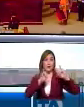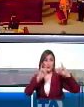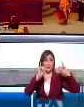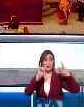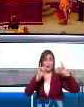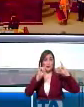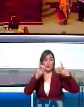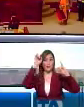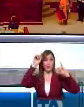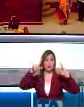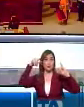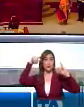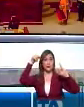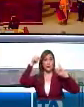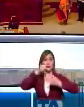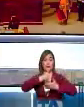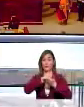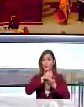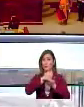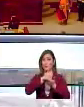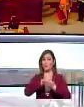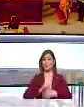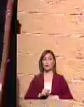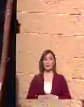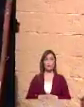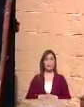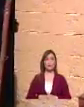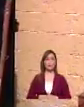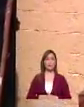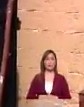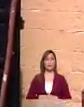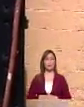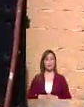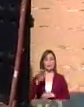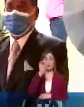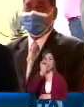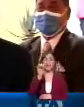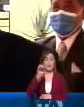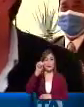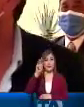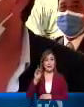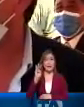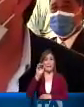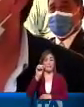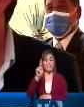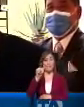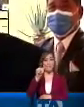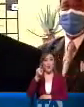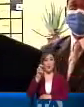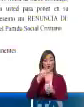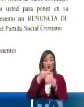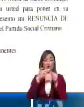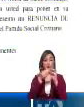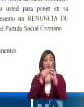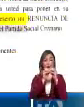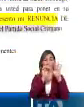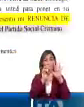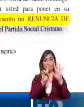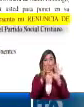el movimiento de gobierno son los beneficiados. Gruber Zambrano renunció a la bancada social cristiana. Según